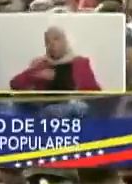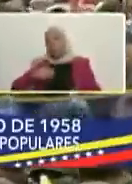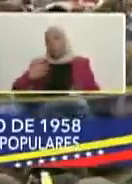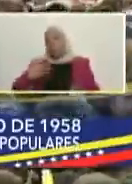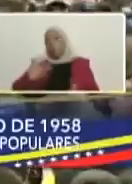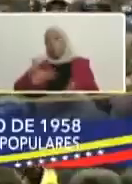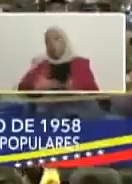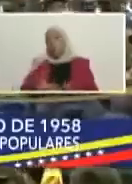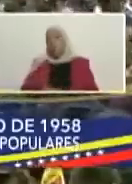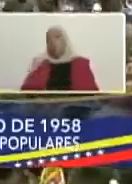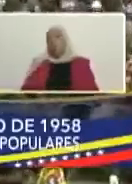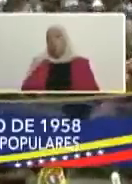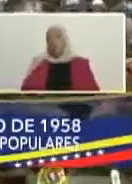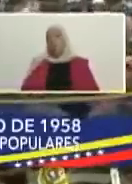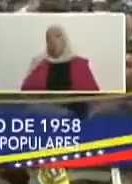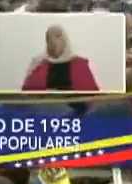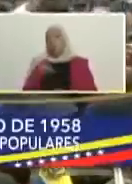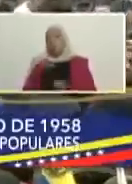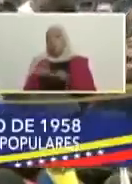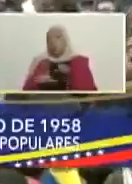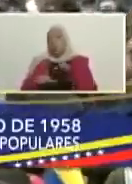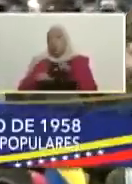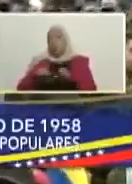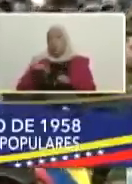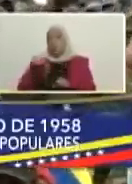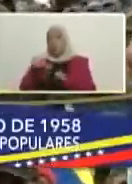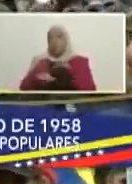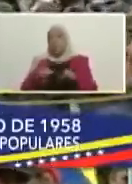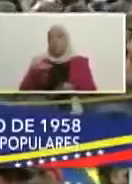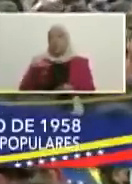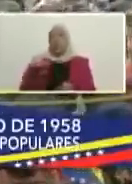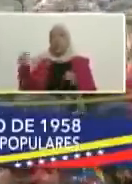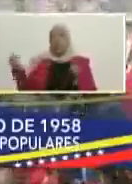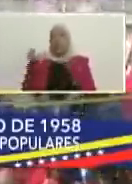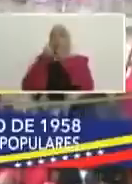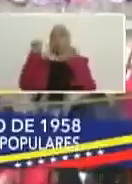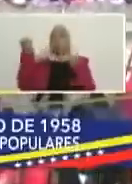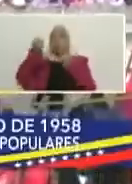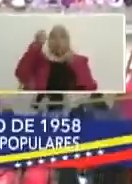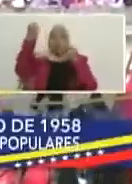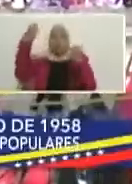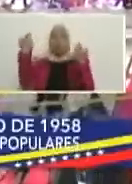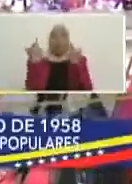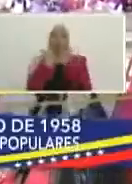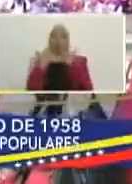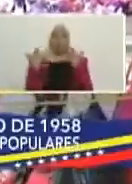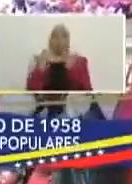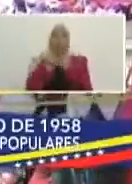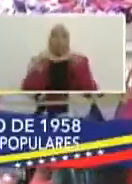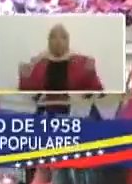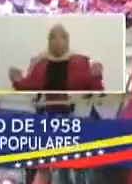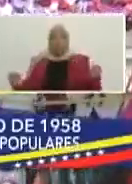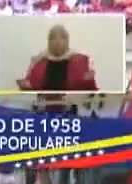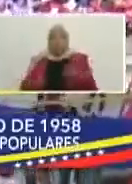Décadas, siglos de luchas, de esperanza